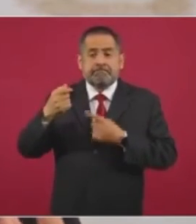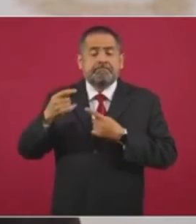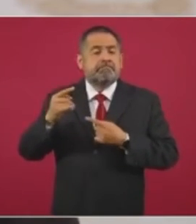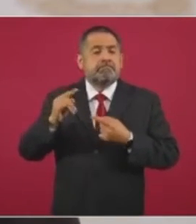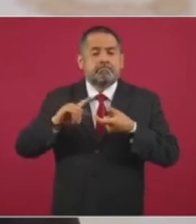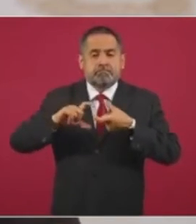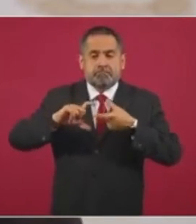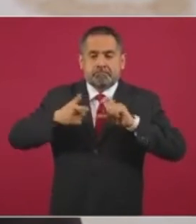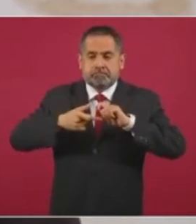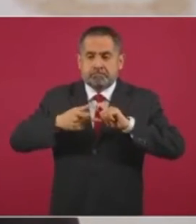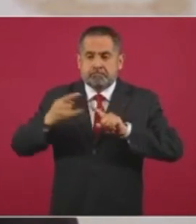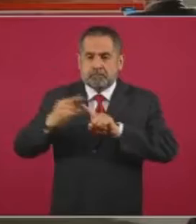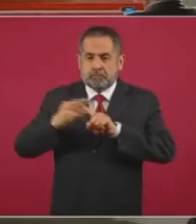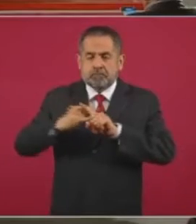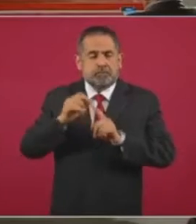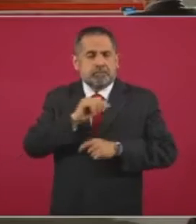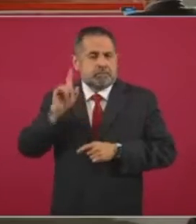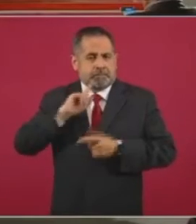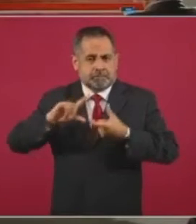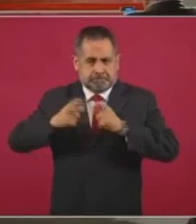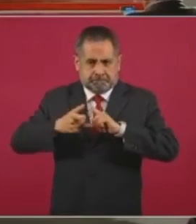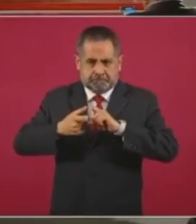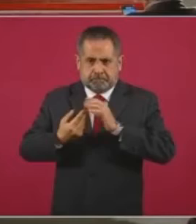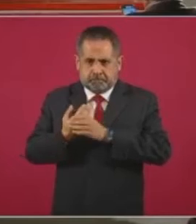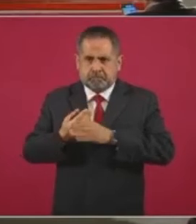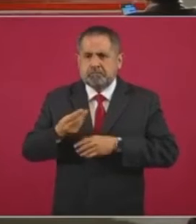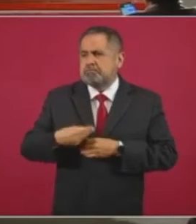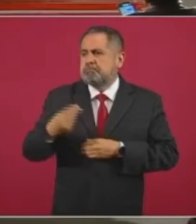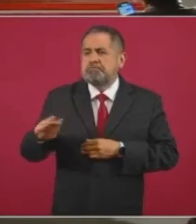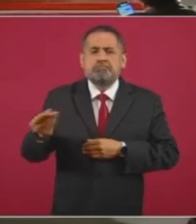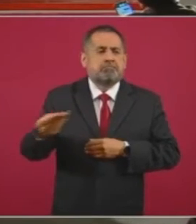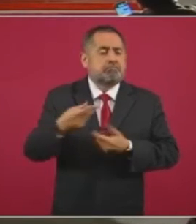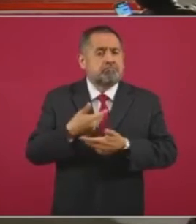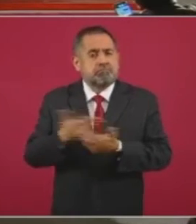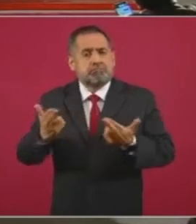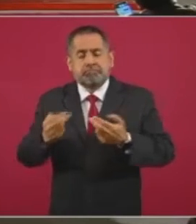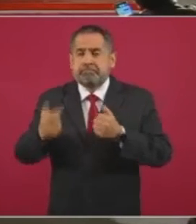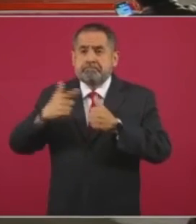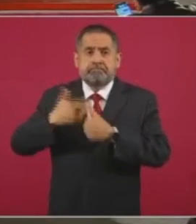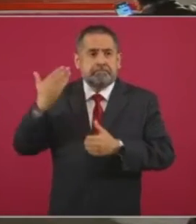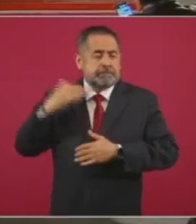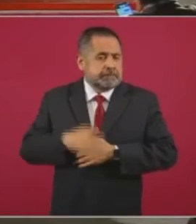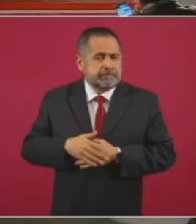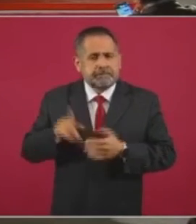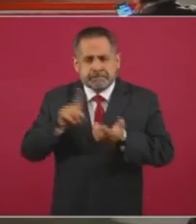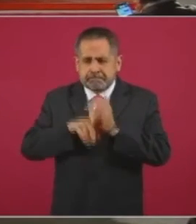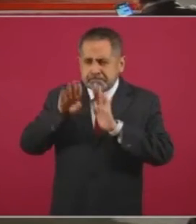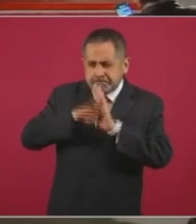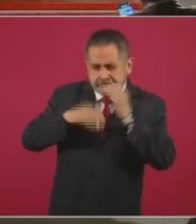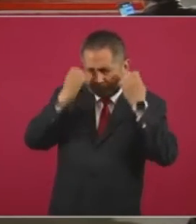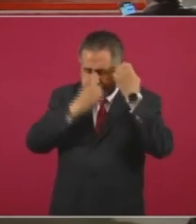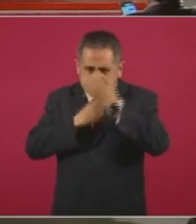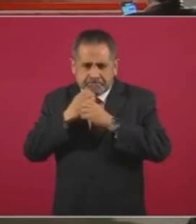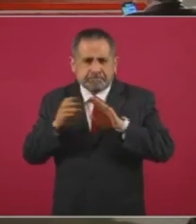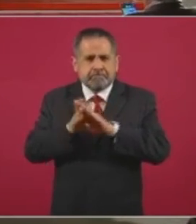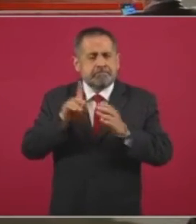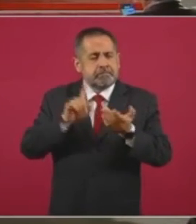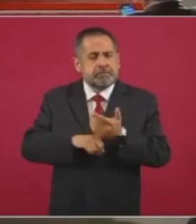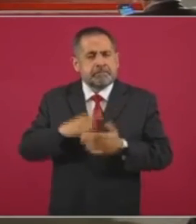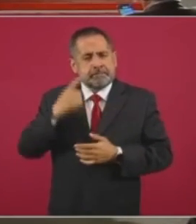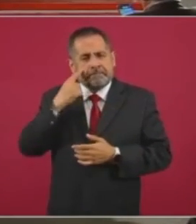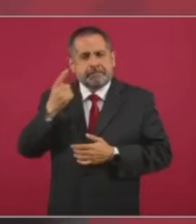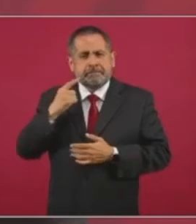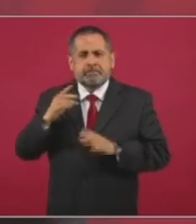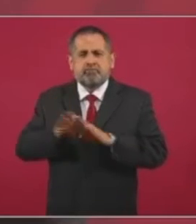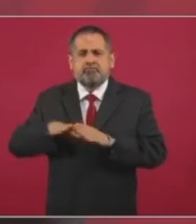condones femeninos y recursos para la compra de lubricantes. La profilaxis, evidentemente, preexposición que comentaba hace